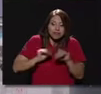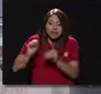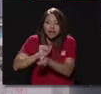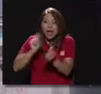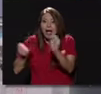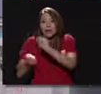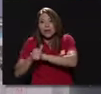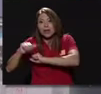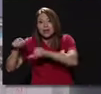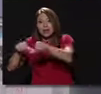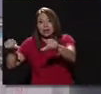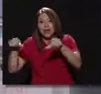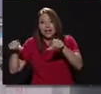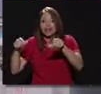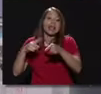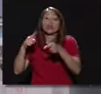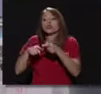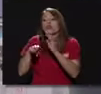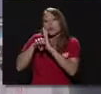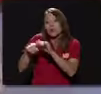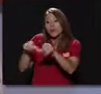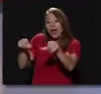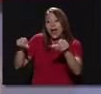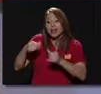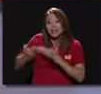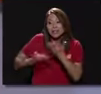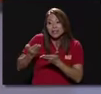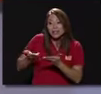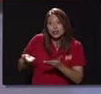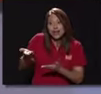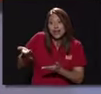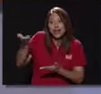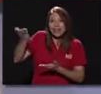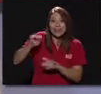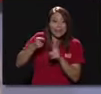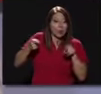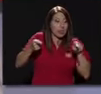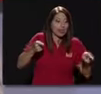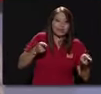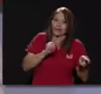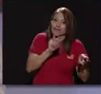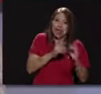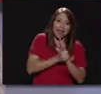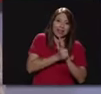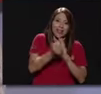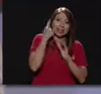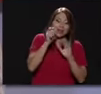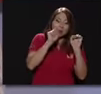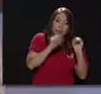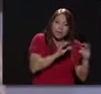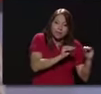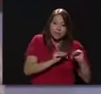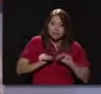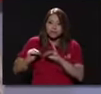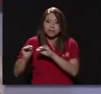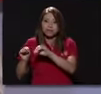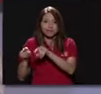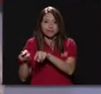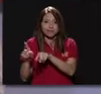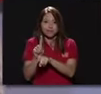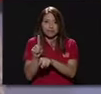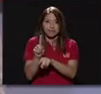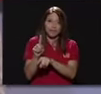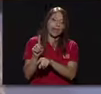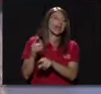sectores. Entonces, aunque otros sectores crezcan, como el sector servicios, estos ocupados no tienen las habilidades para poder movilizarse.